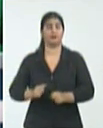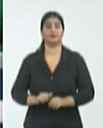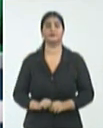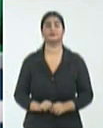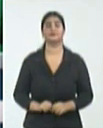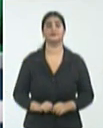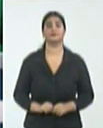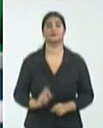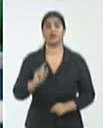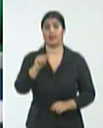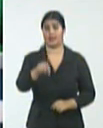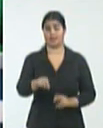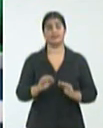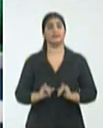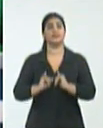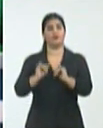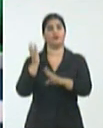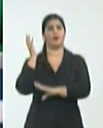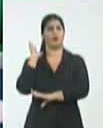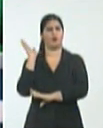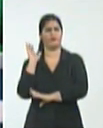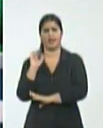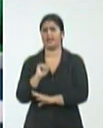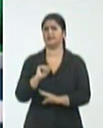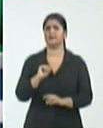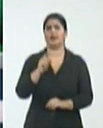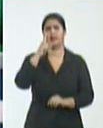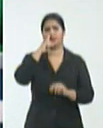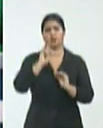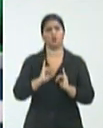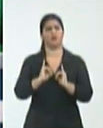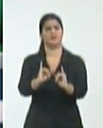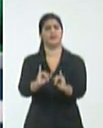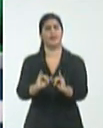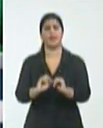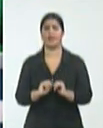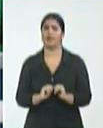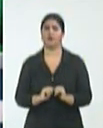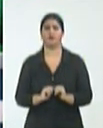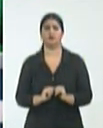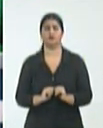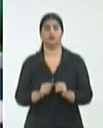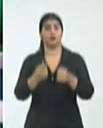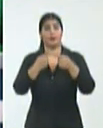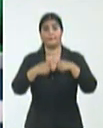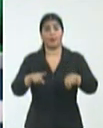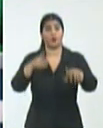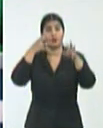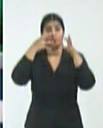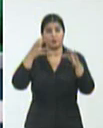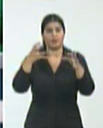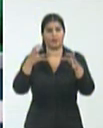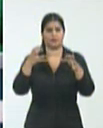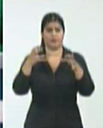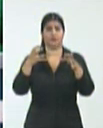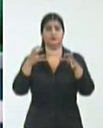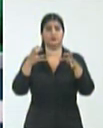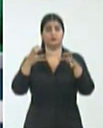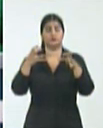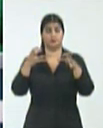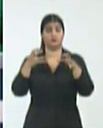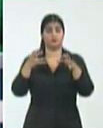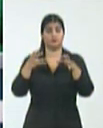a pesar de las reflexiones por nuestra parte, pero fundamentalmente por la doctora Lisset,